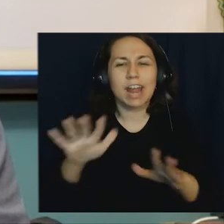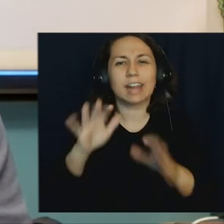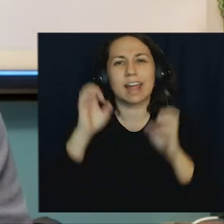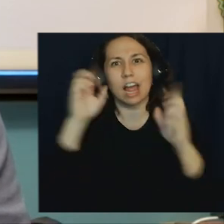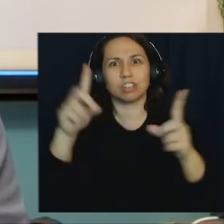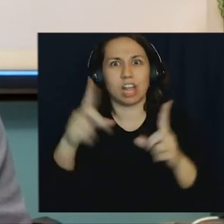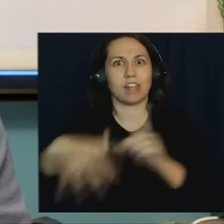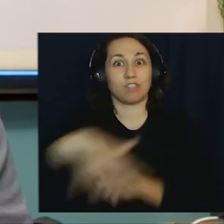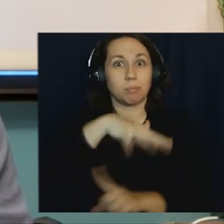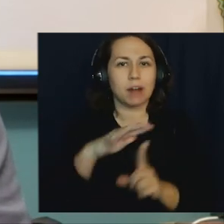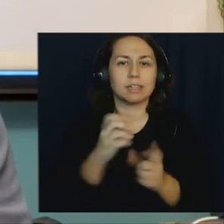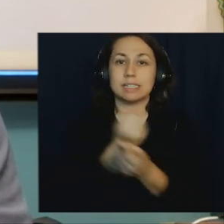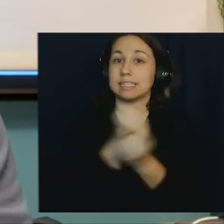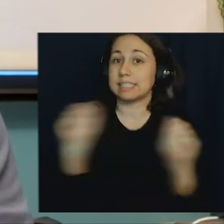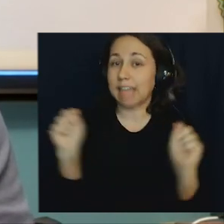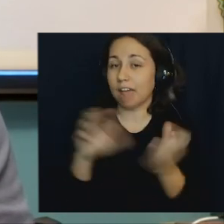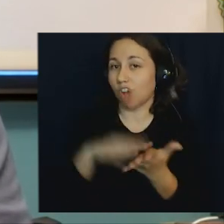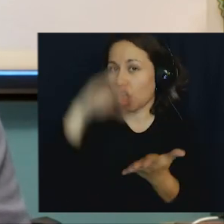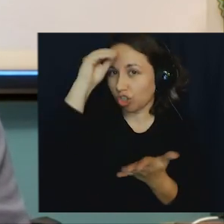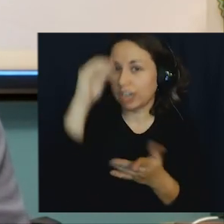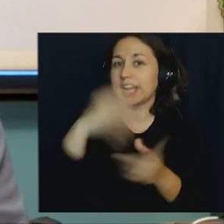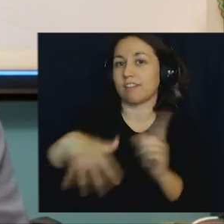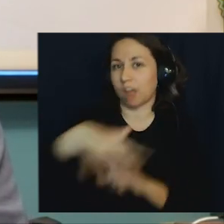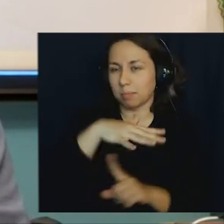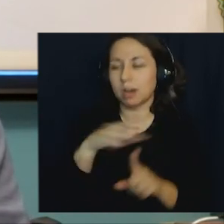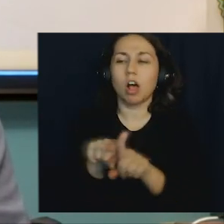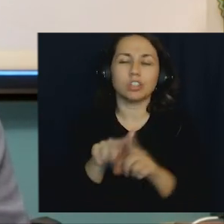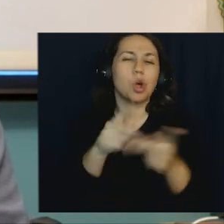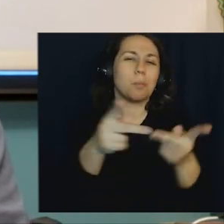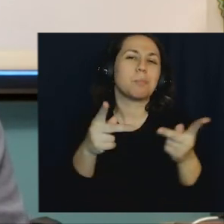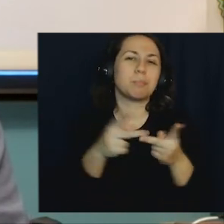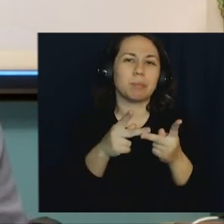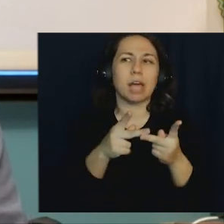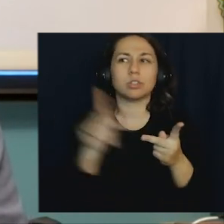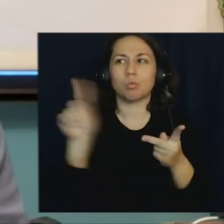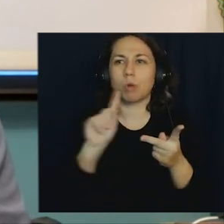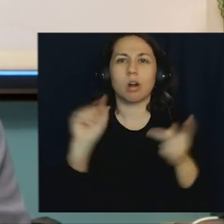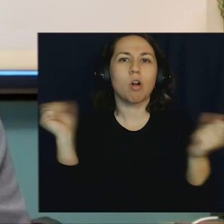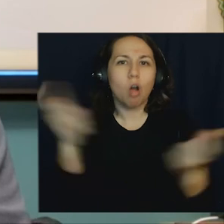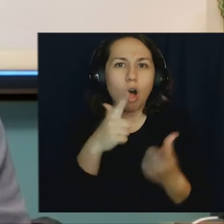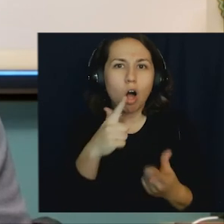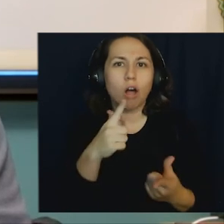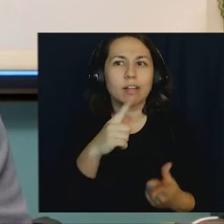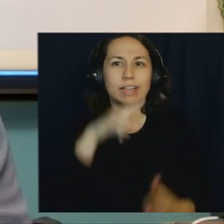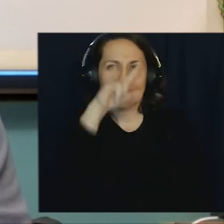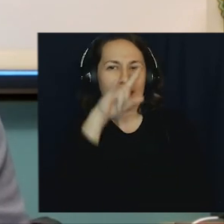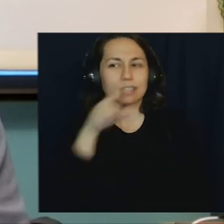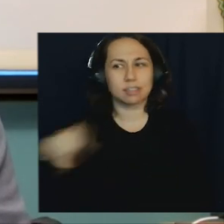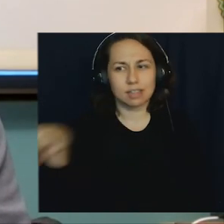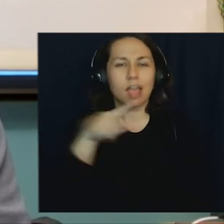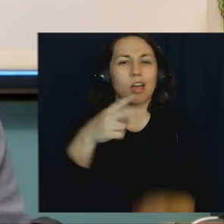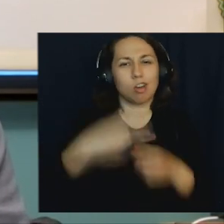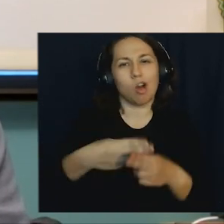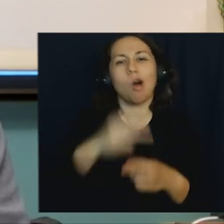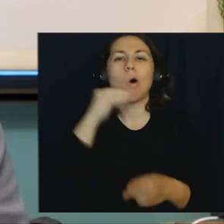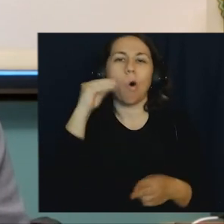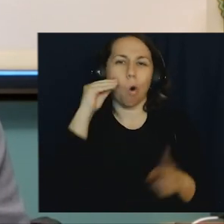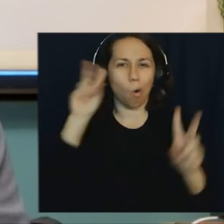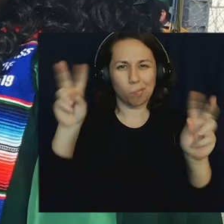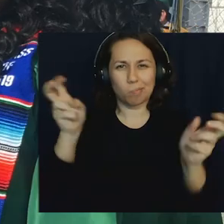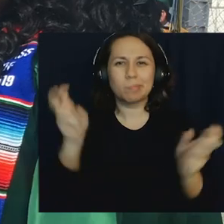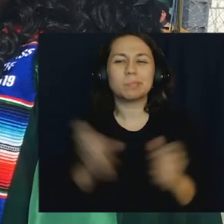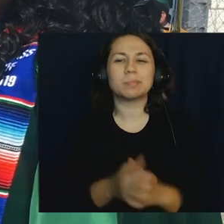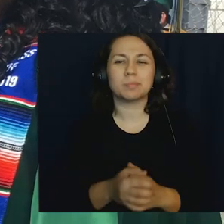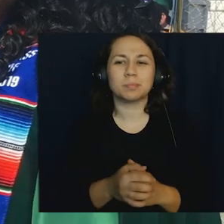nuestros graduandos la mejor de las suertes. Quisiera compartir sus éxitos al salir al mundo y representar a